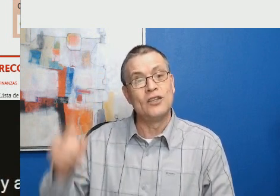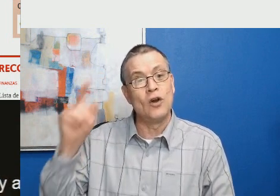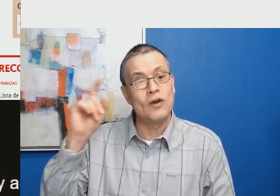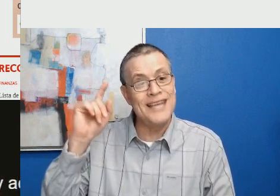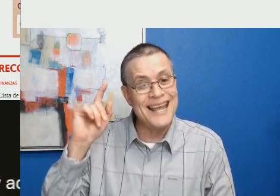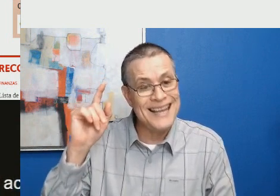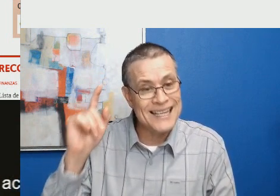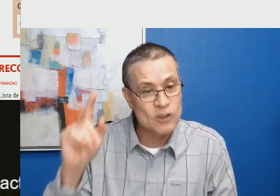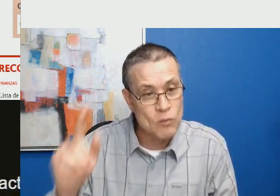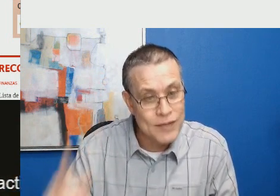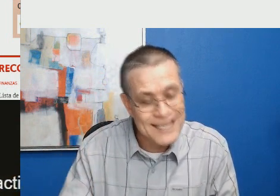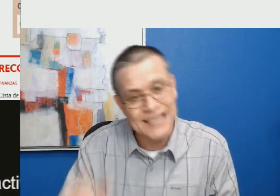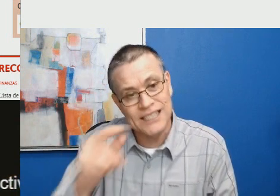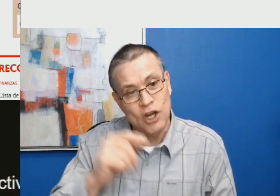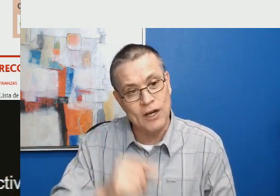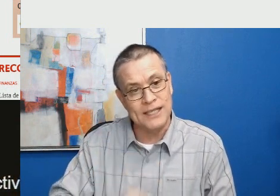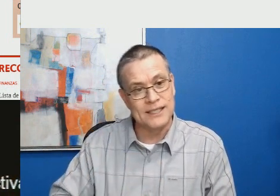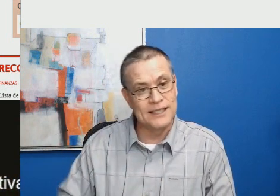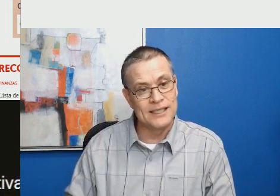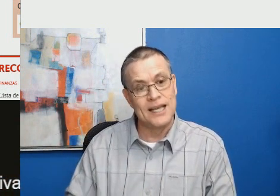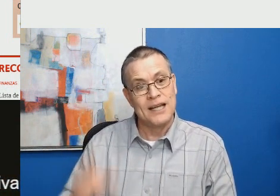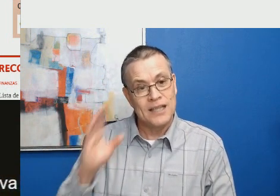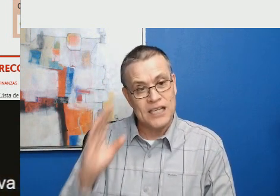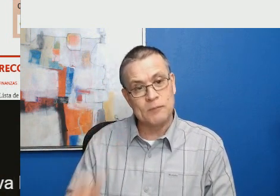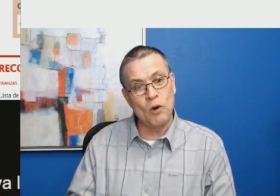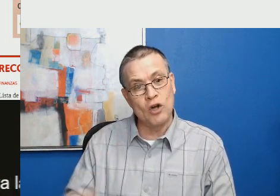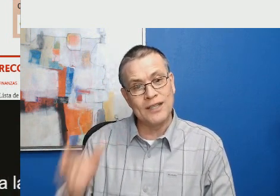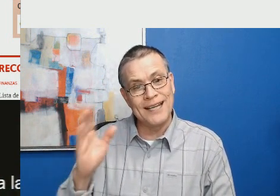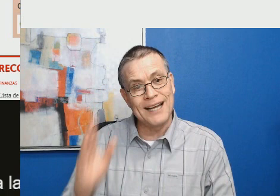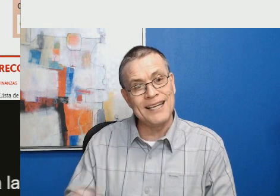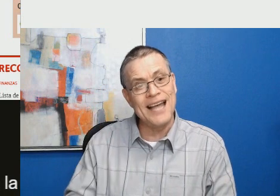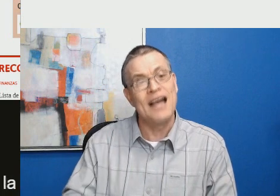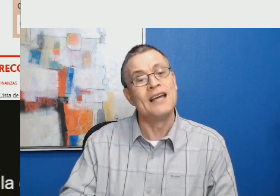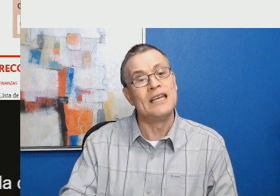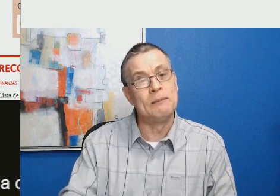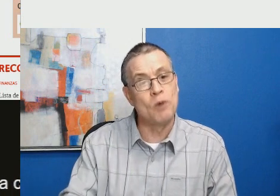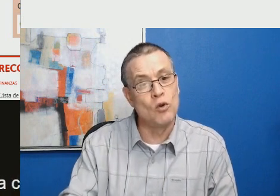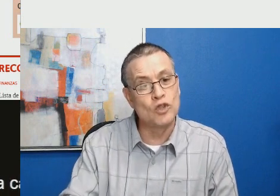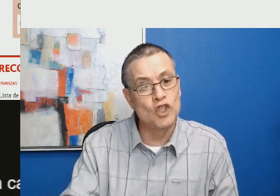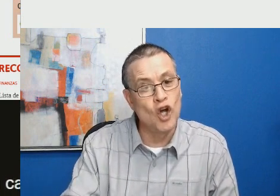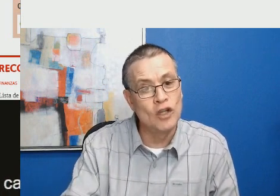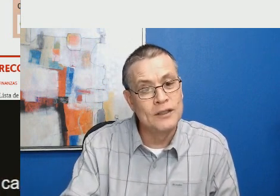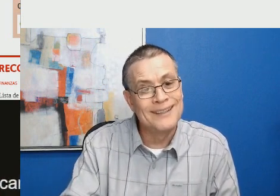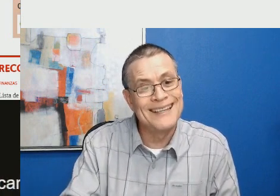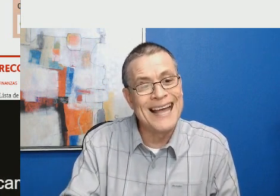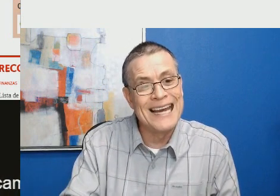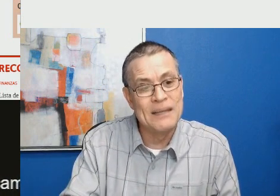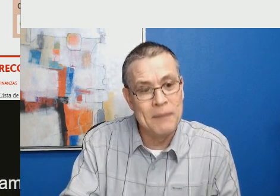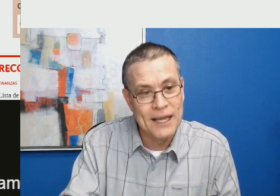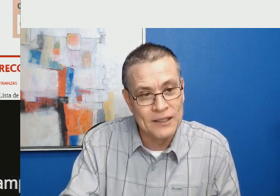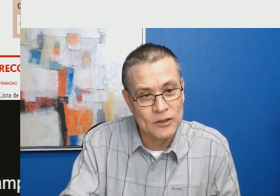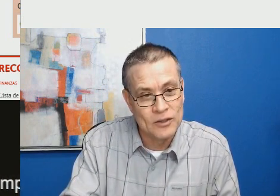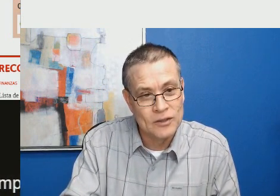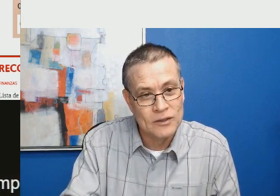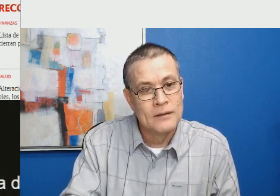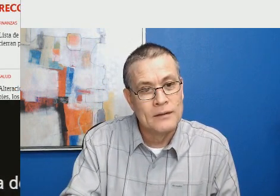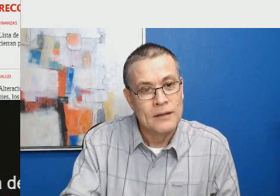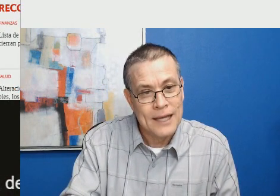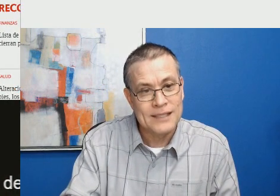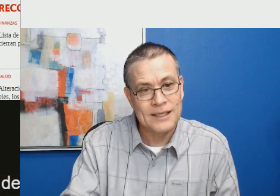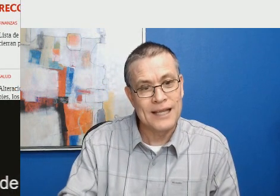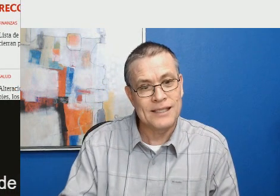tecnología de las comunicaciones transporte energía y producción de alimentos